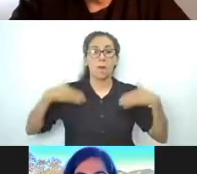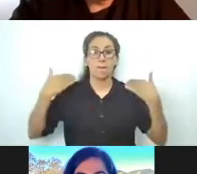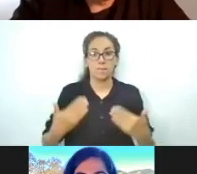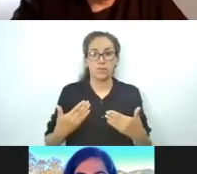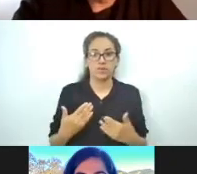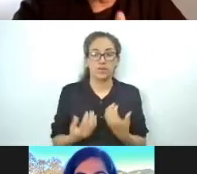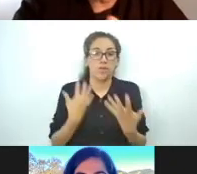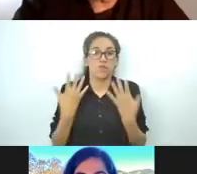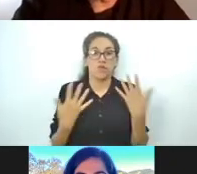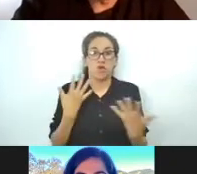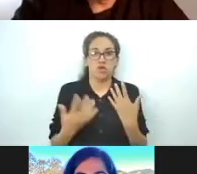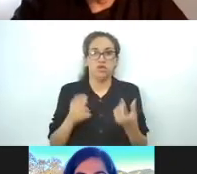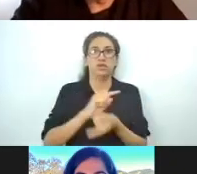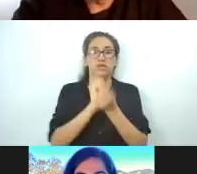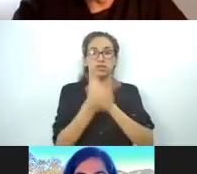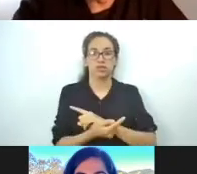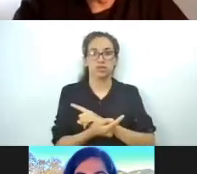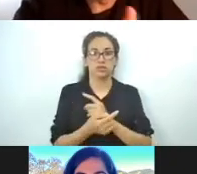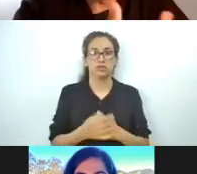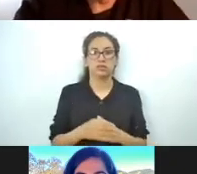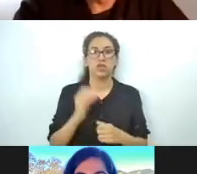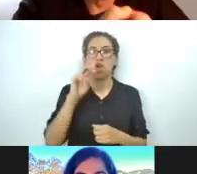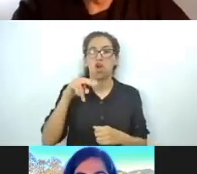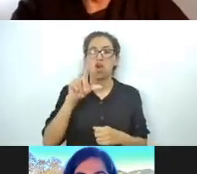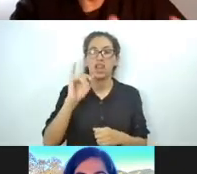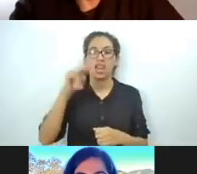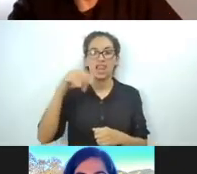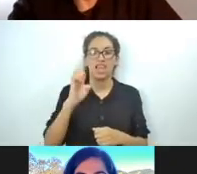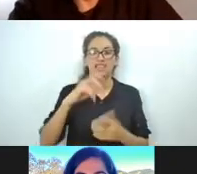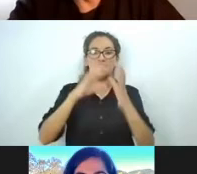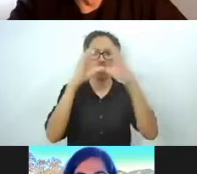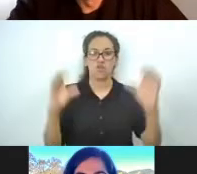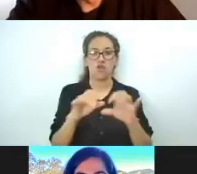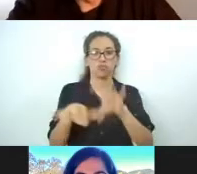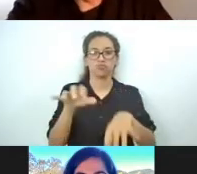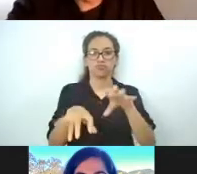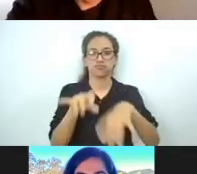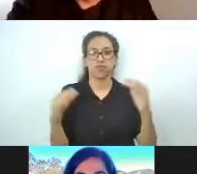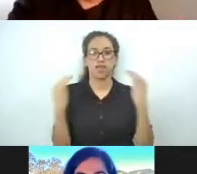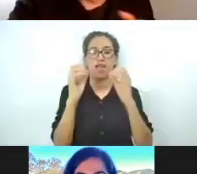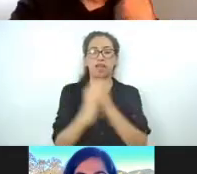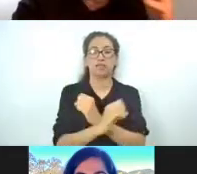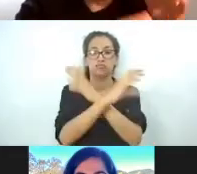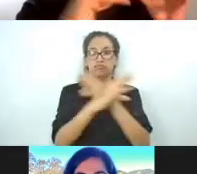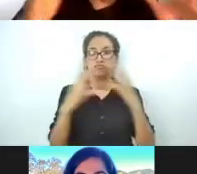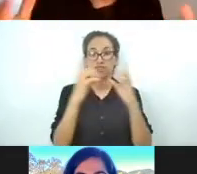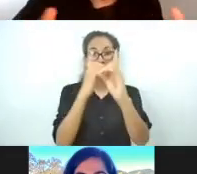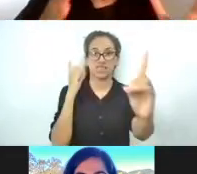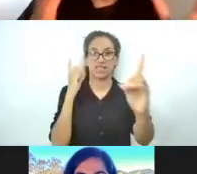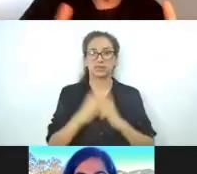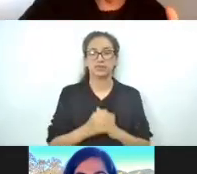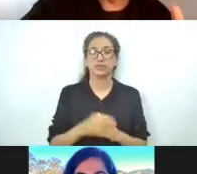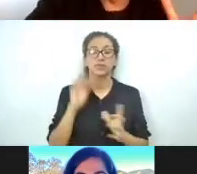ha cambiado. El entretenimiento online, ¿no? El entretenimiento online compite con la actividad sexual. Ahora están más metidos